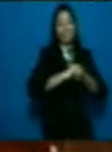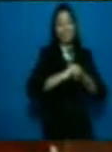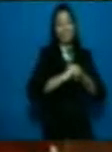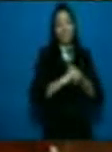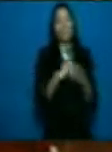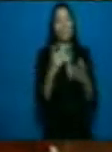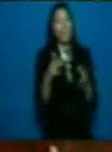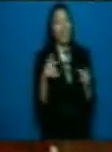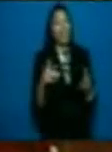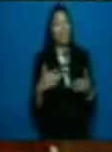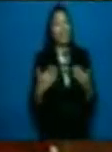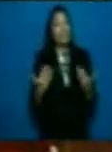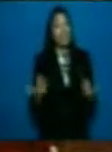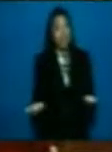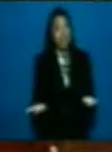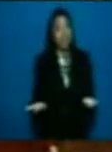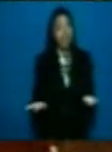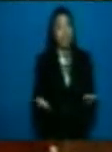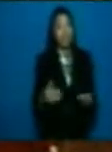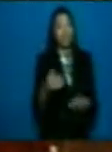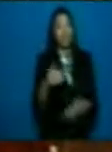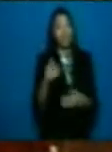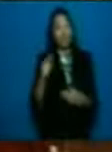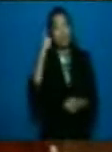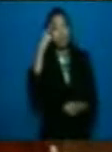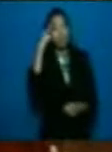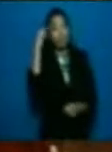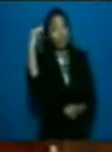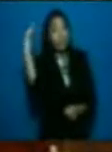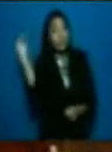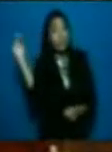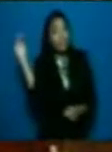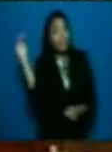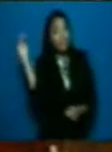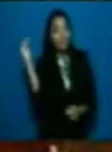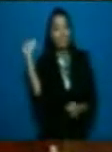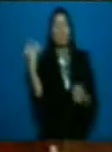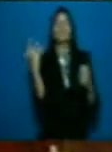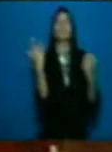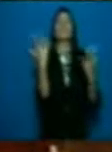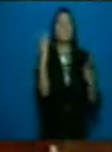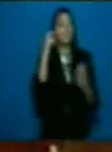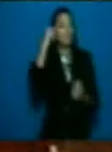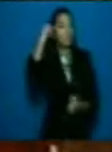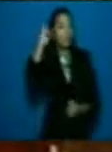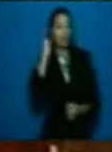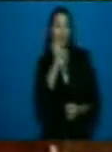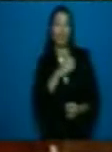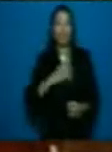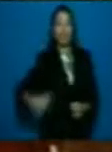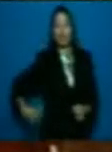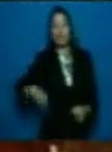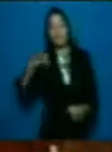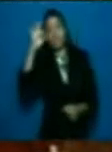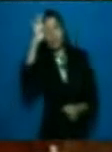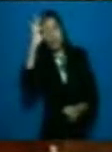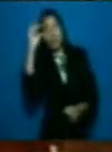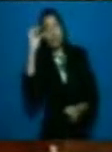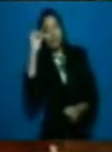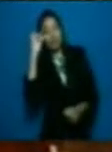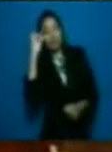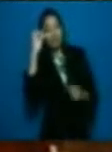la salida política que tanto el presidente mauricio funes como el